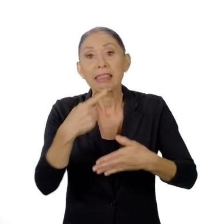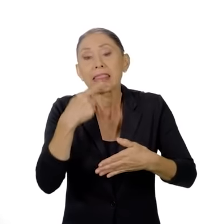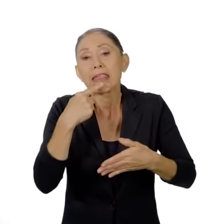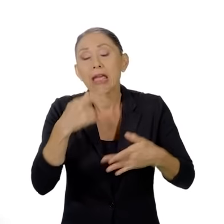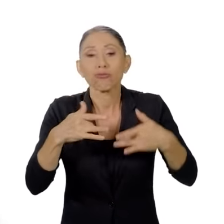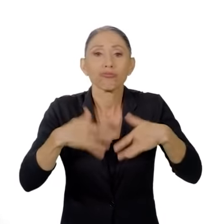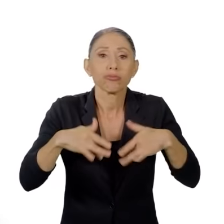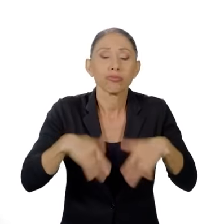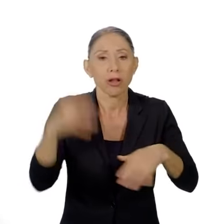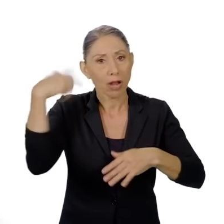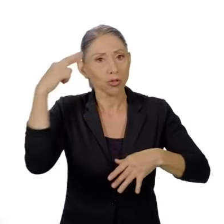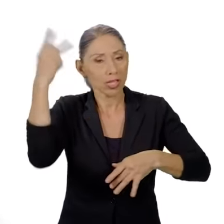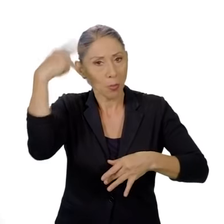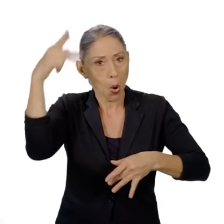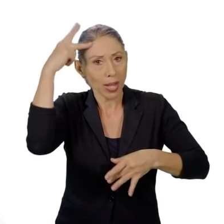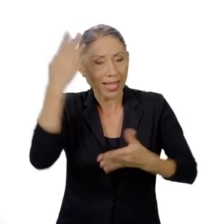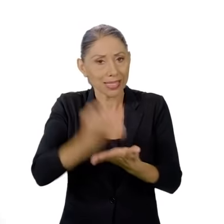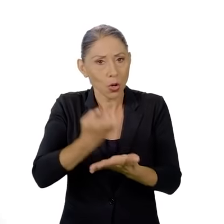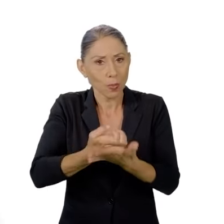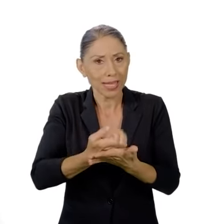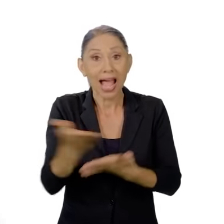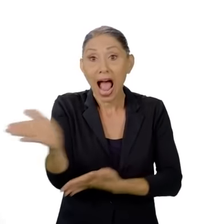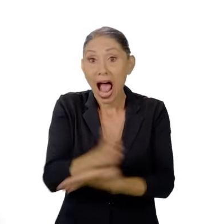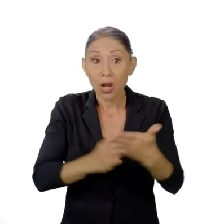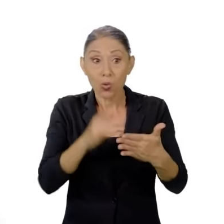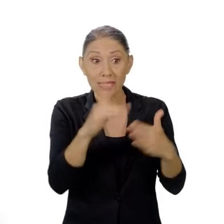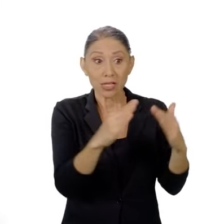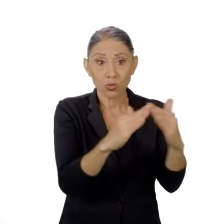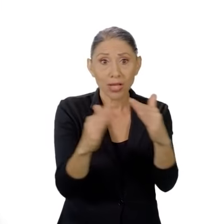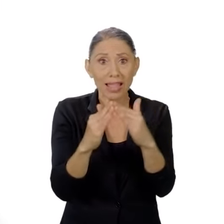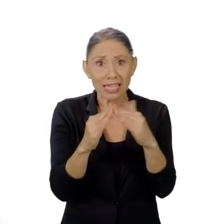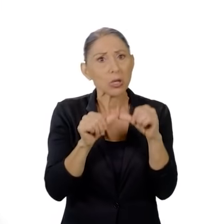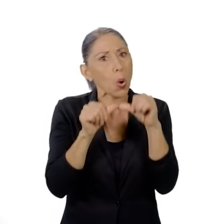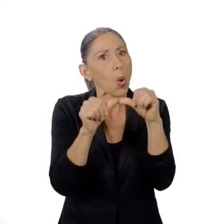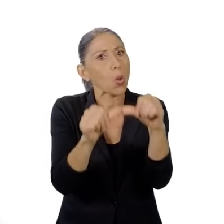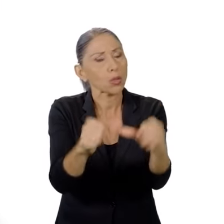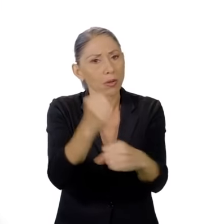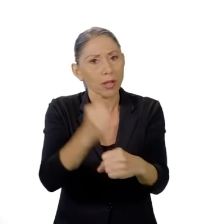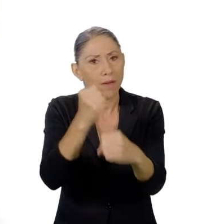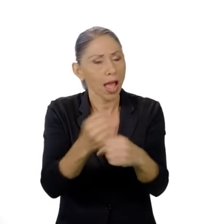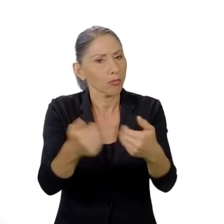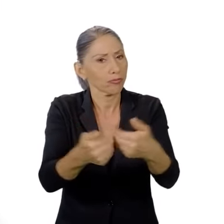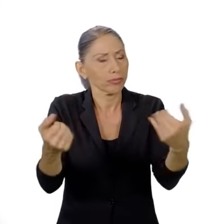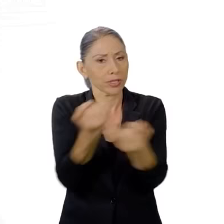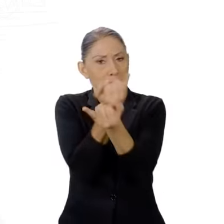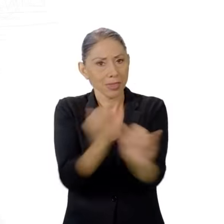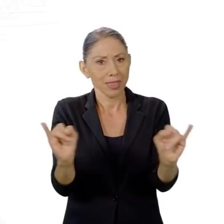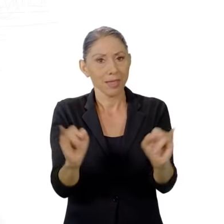razones políticas y económicas, por lo que algunas de sus cátedras continuaron trabajando de forma independiente.